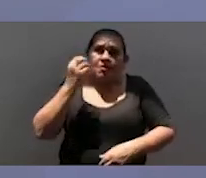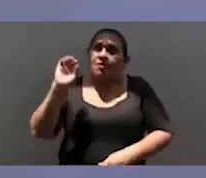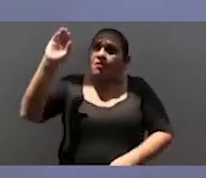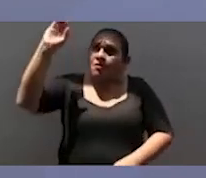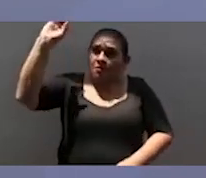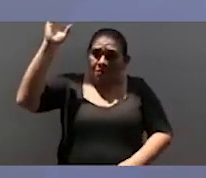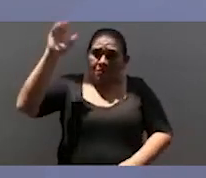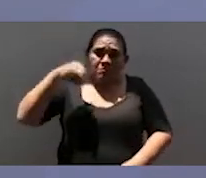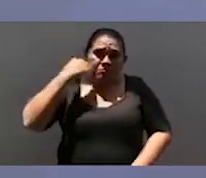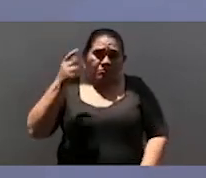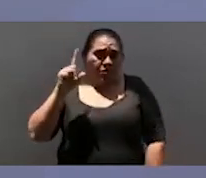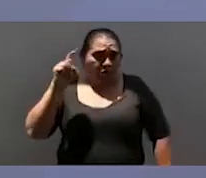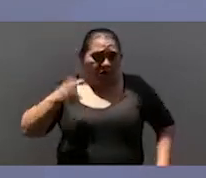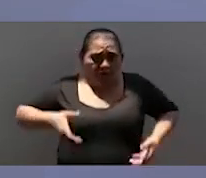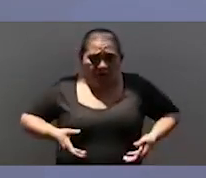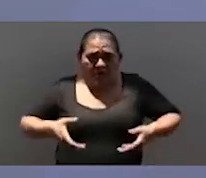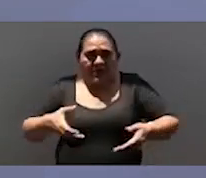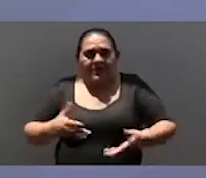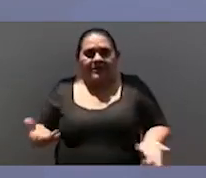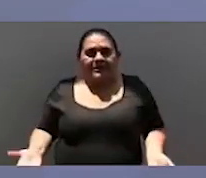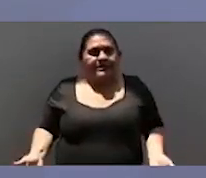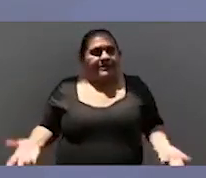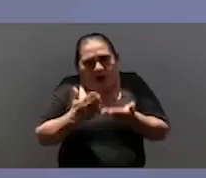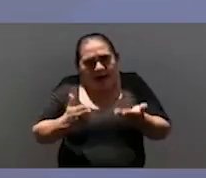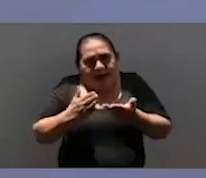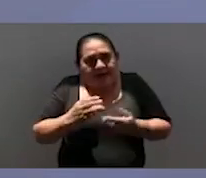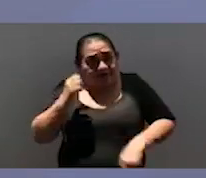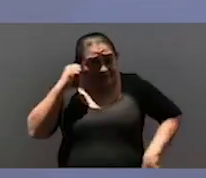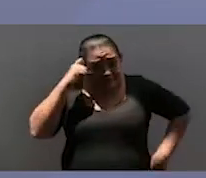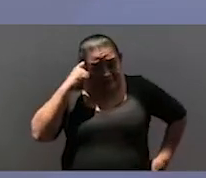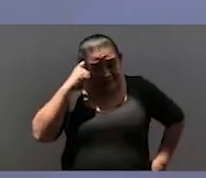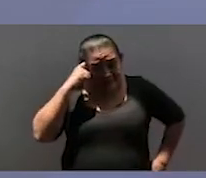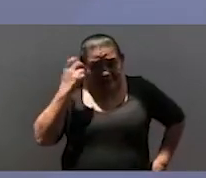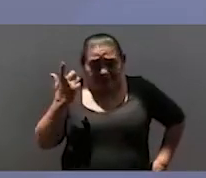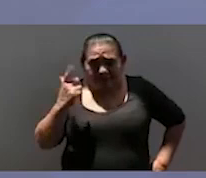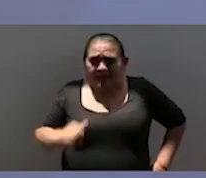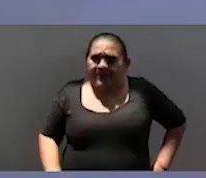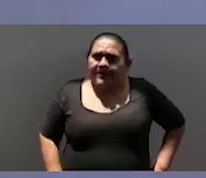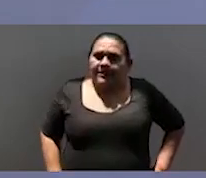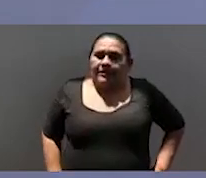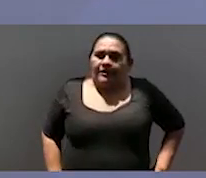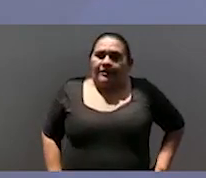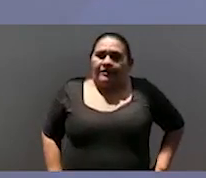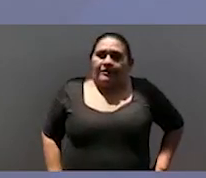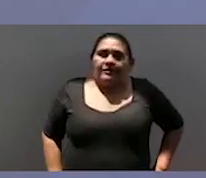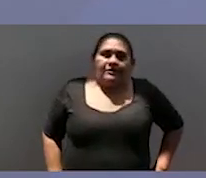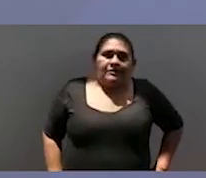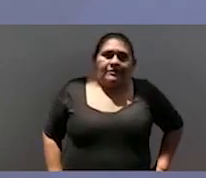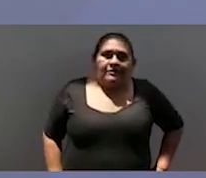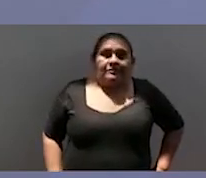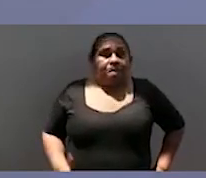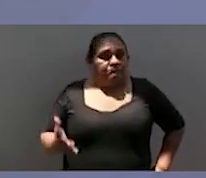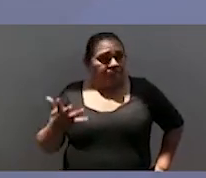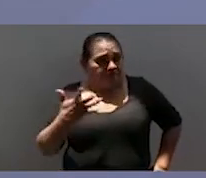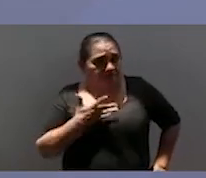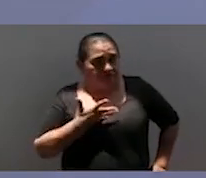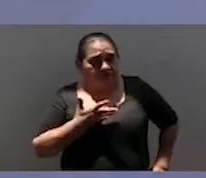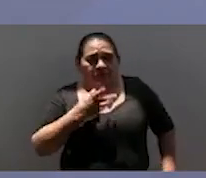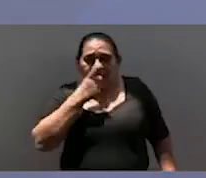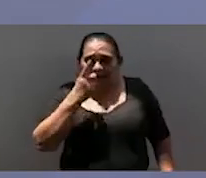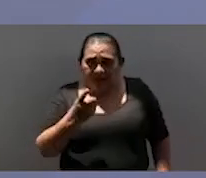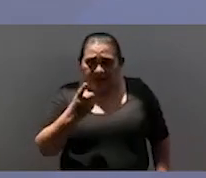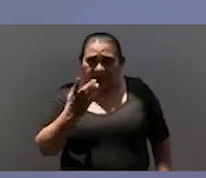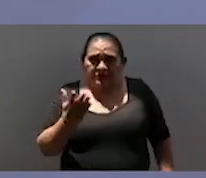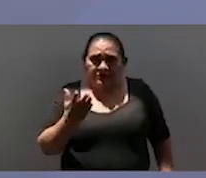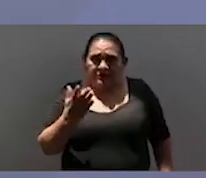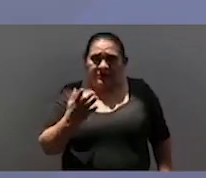potable. Y yo entro en mi cabeza, digo, ¿y cómo chiflados le voy a hacer? Les digo, pues creo que aquí piensan, les tengo que decir, oigan,